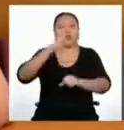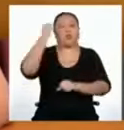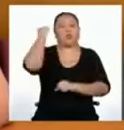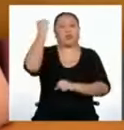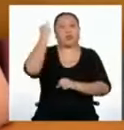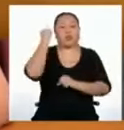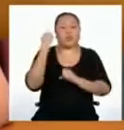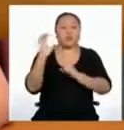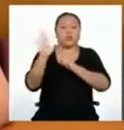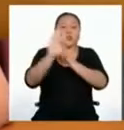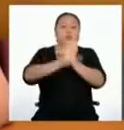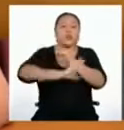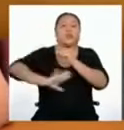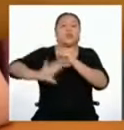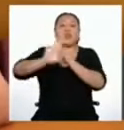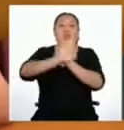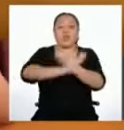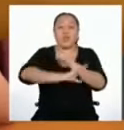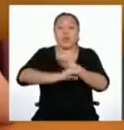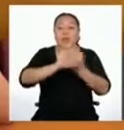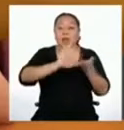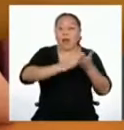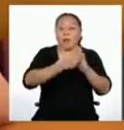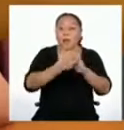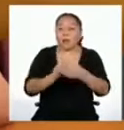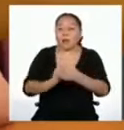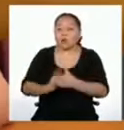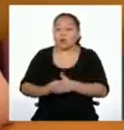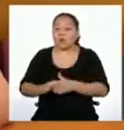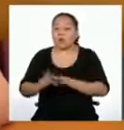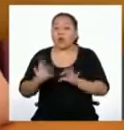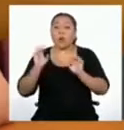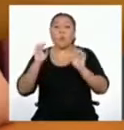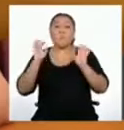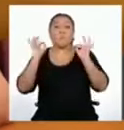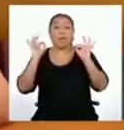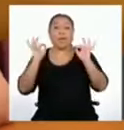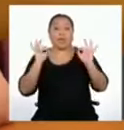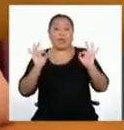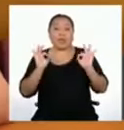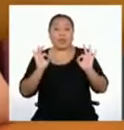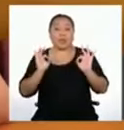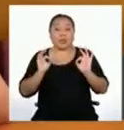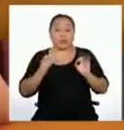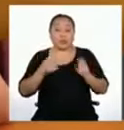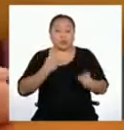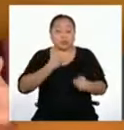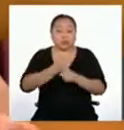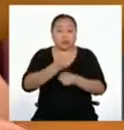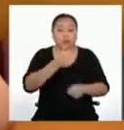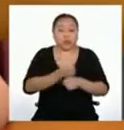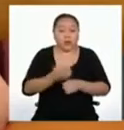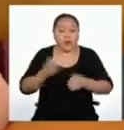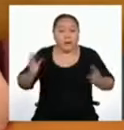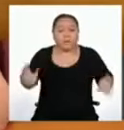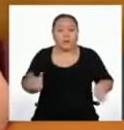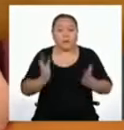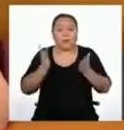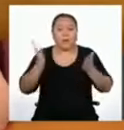a la población de las amenazas contra su seguridad y promover su